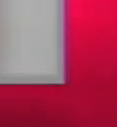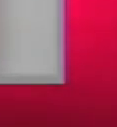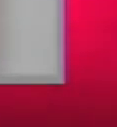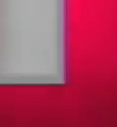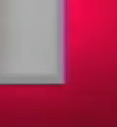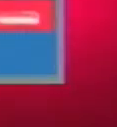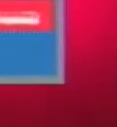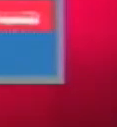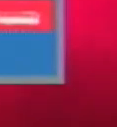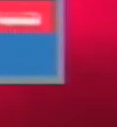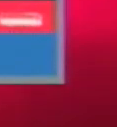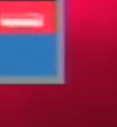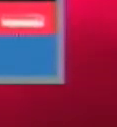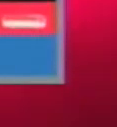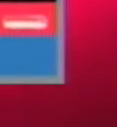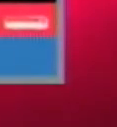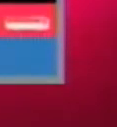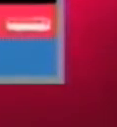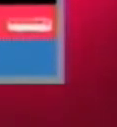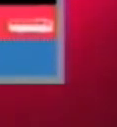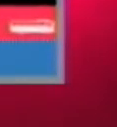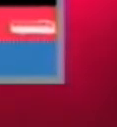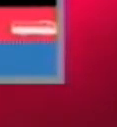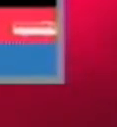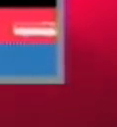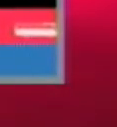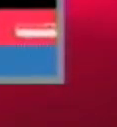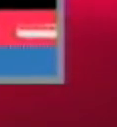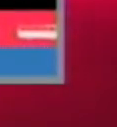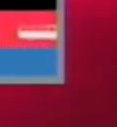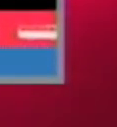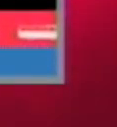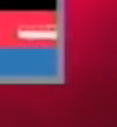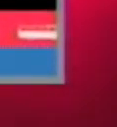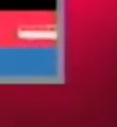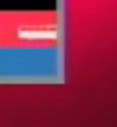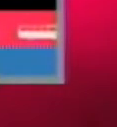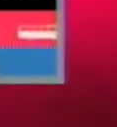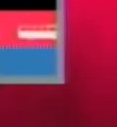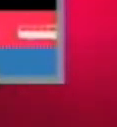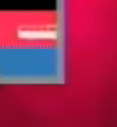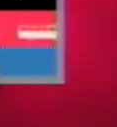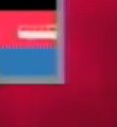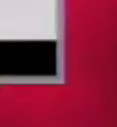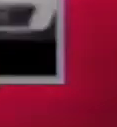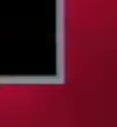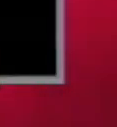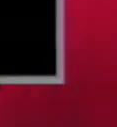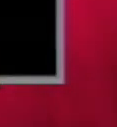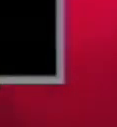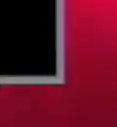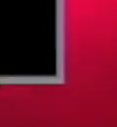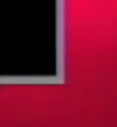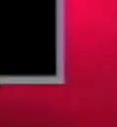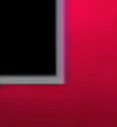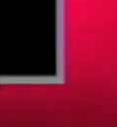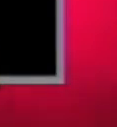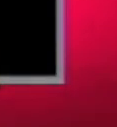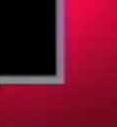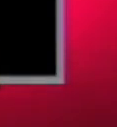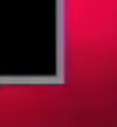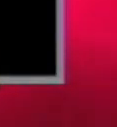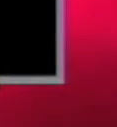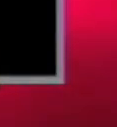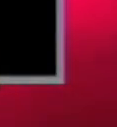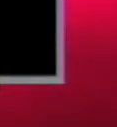efecto positivo de la reducción de IVA y la eliminación de la salvaguardia, que permitirá que los visitantes del evento puedan